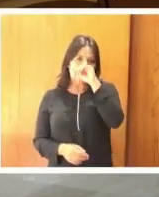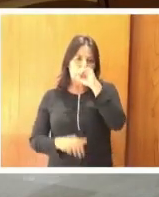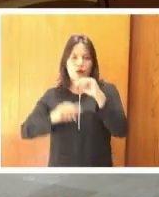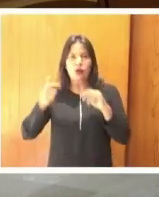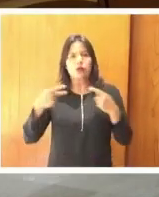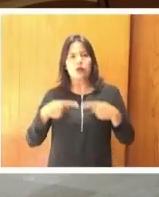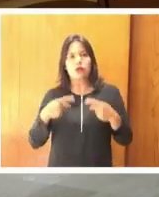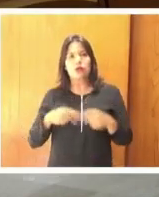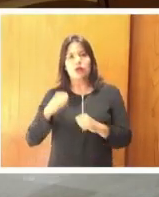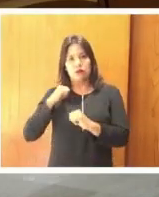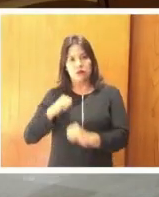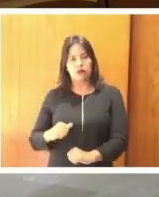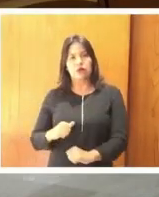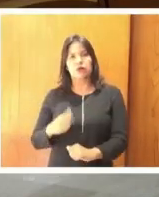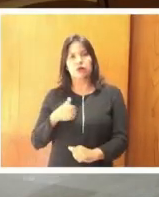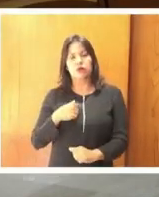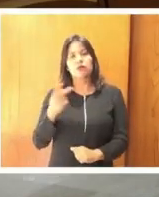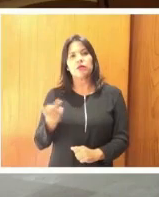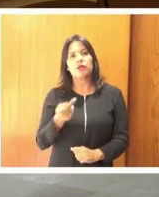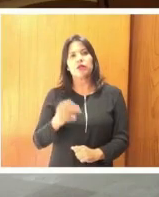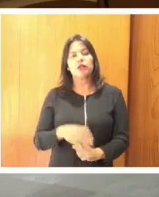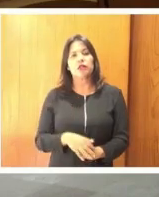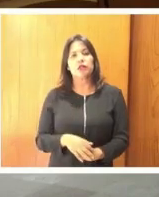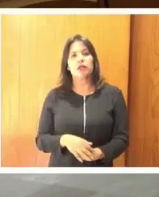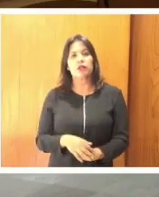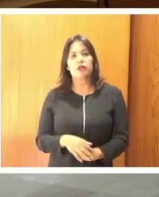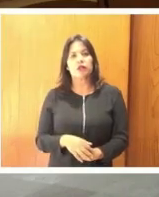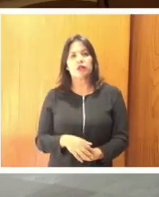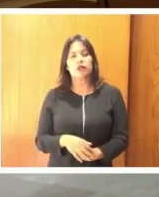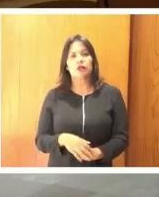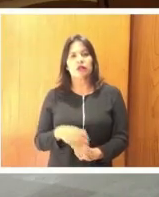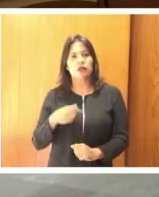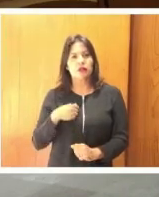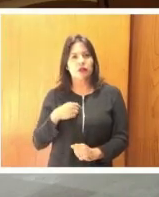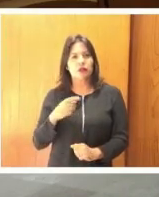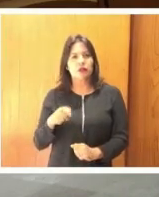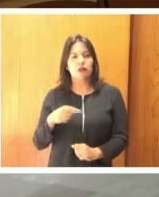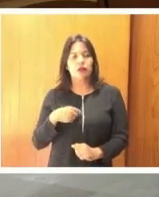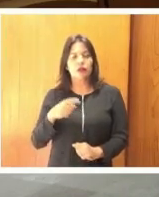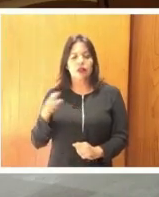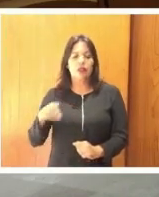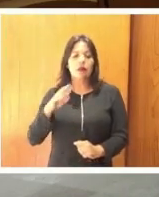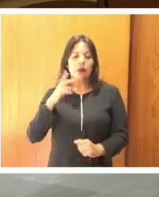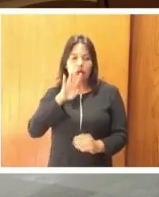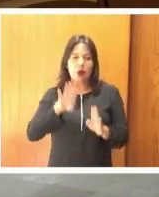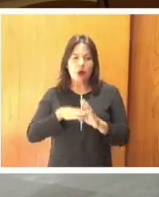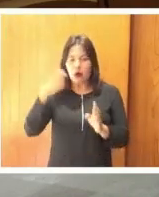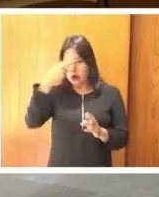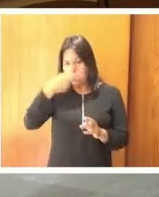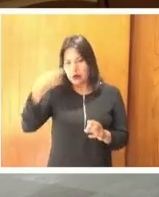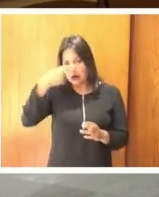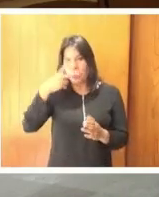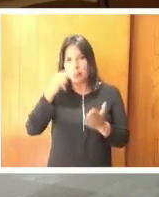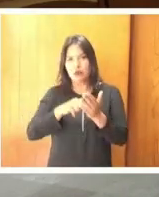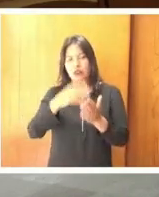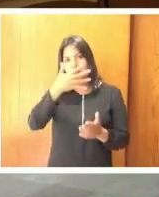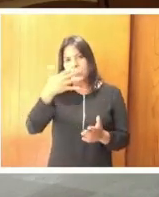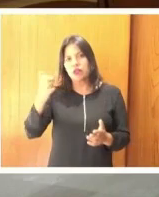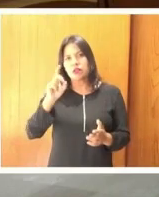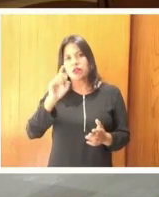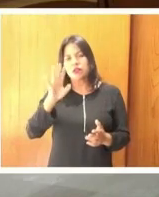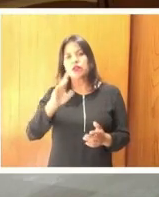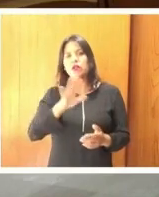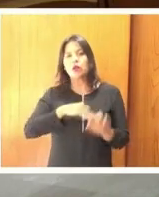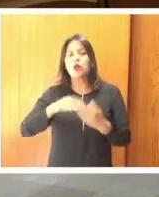comisionados. Comisionado presidente, le informo que por lo que hace al proyecto de resolución del recurso de revisión 2575, se aprueba por mayoría de